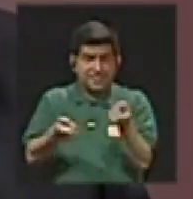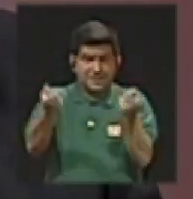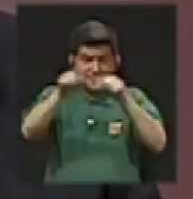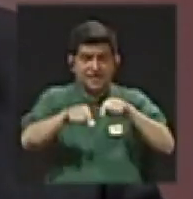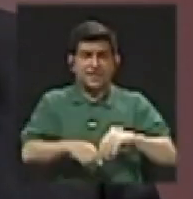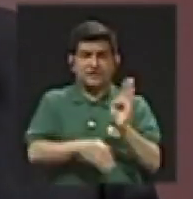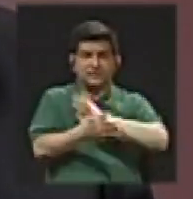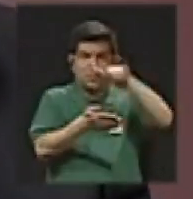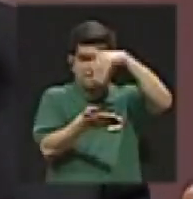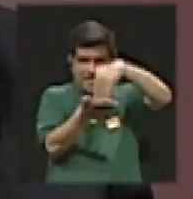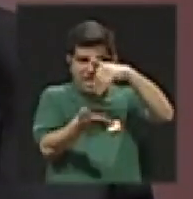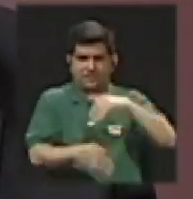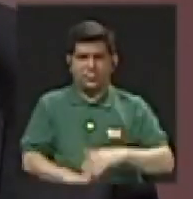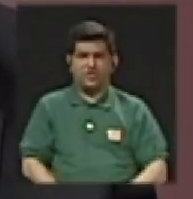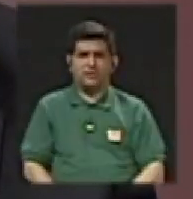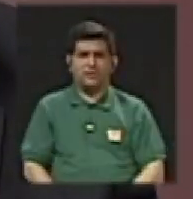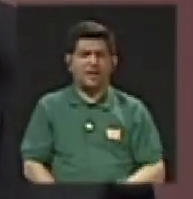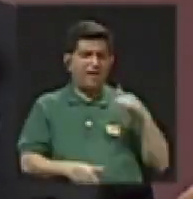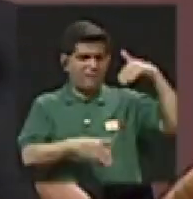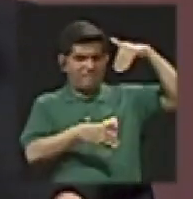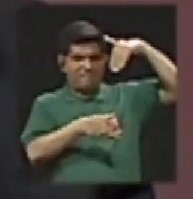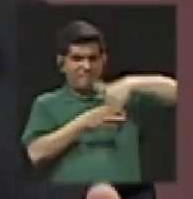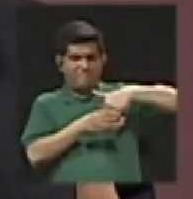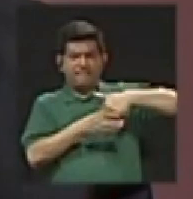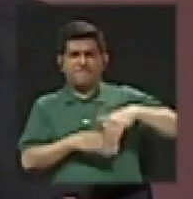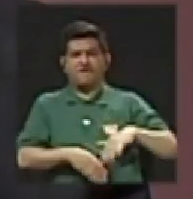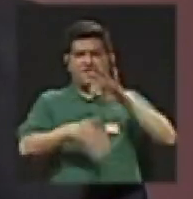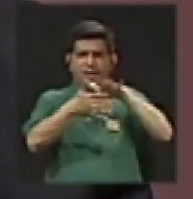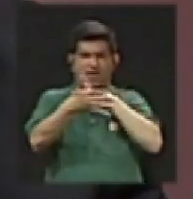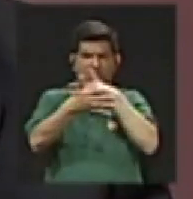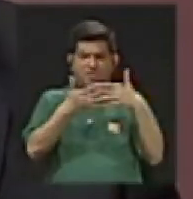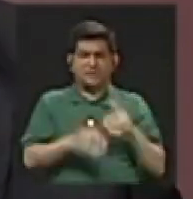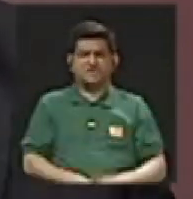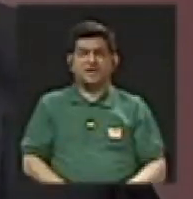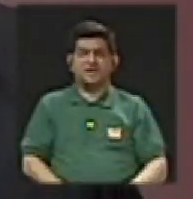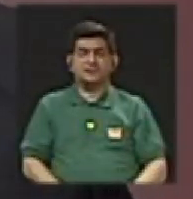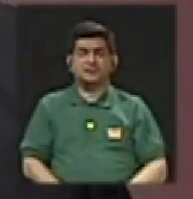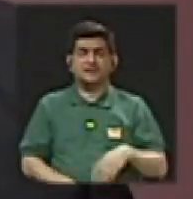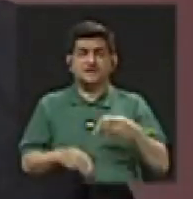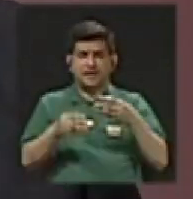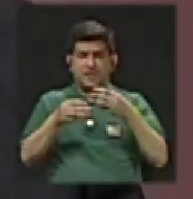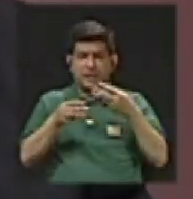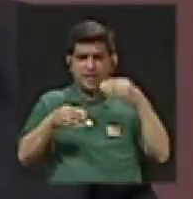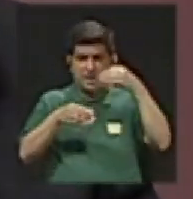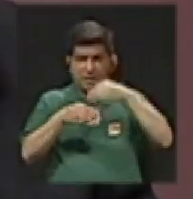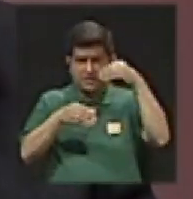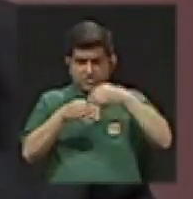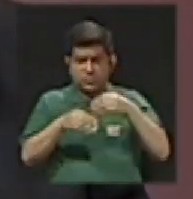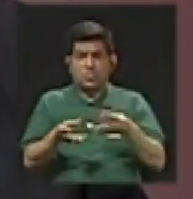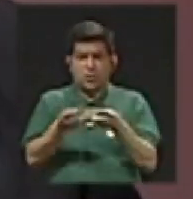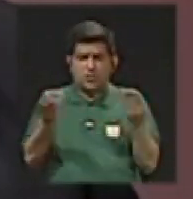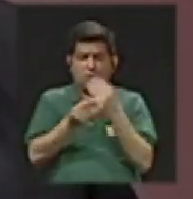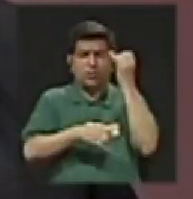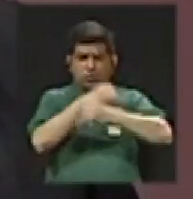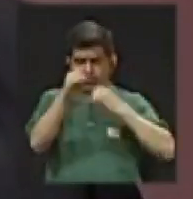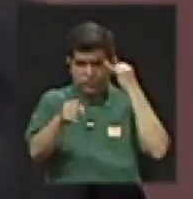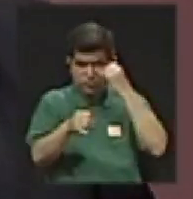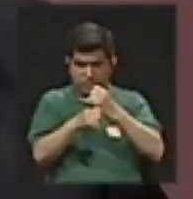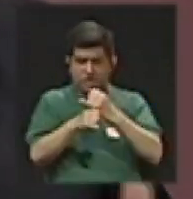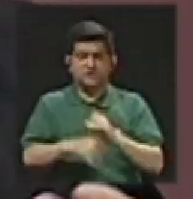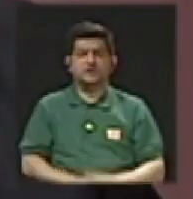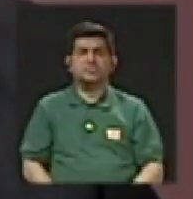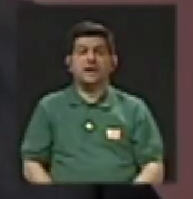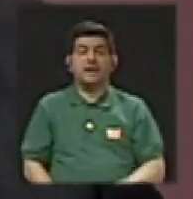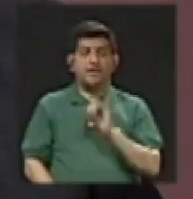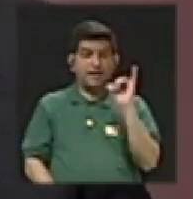el Banco Central e insertarlo en una matriz insumo-producto internacional. En realidad,